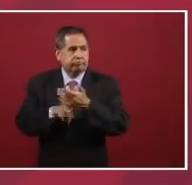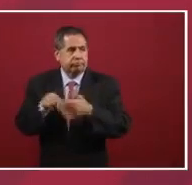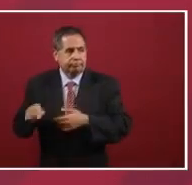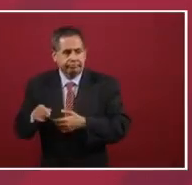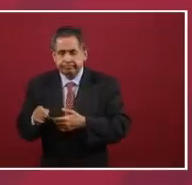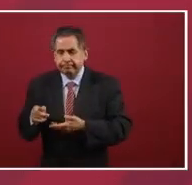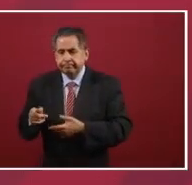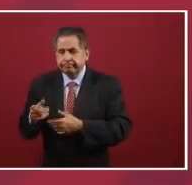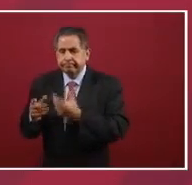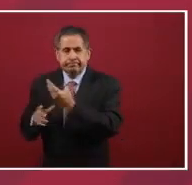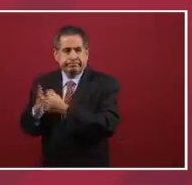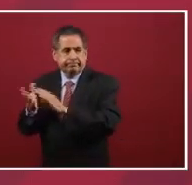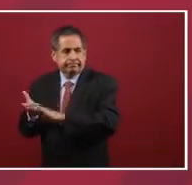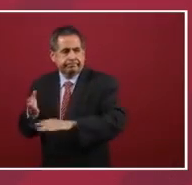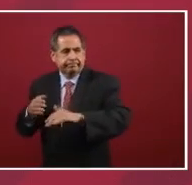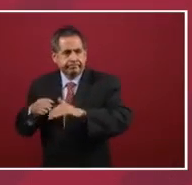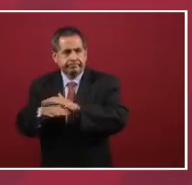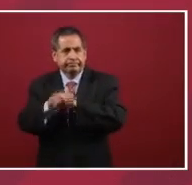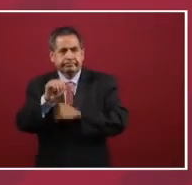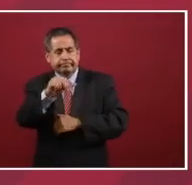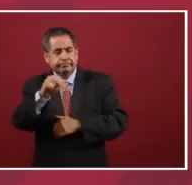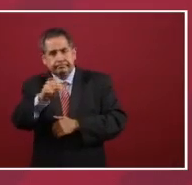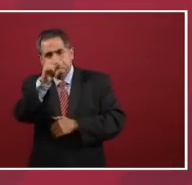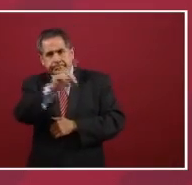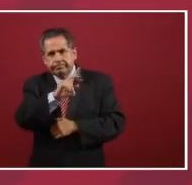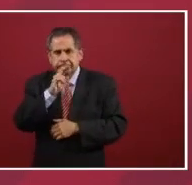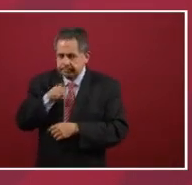pasen al norte